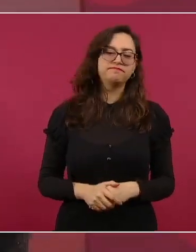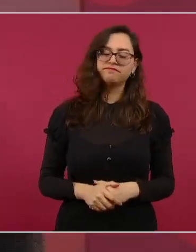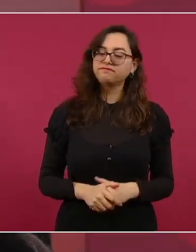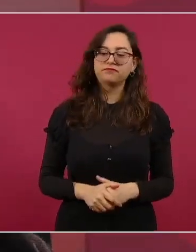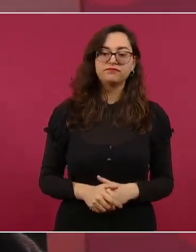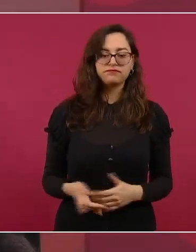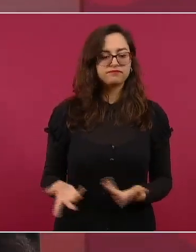con profesionalismo,